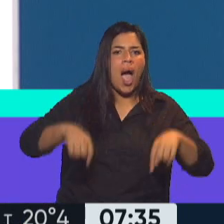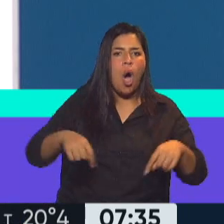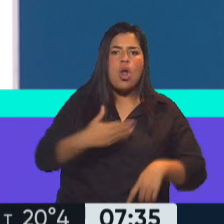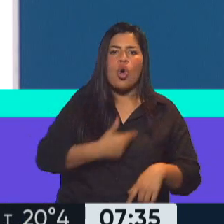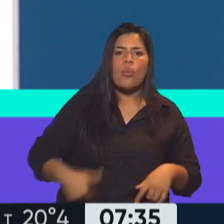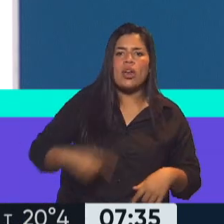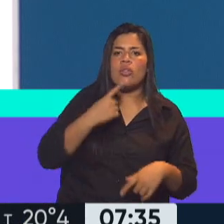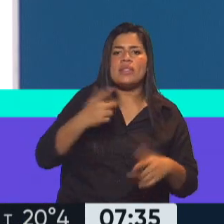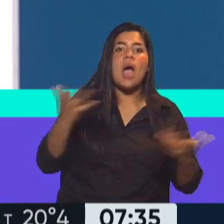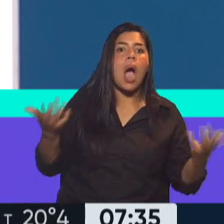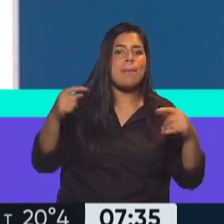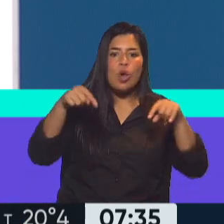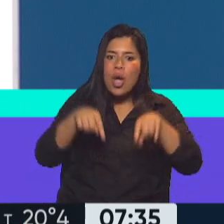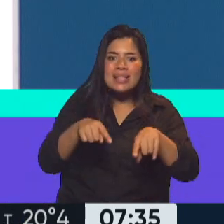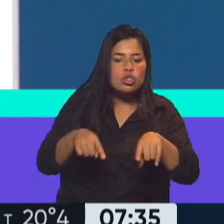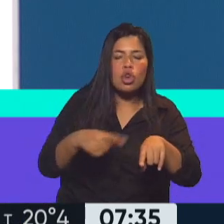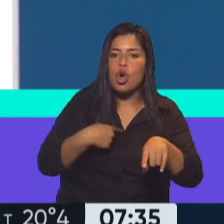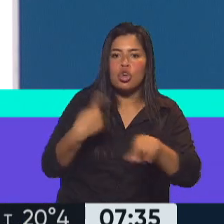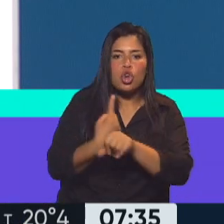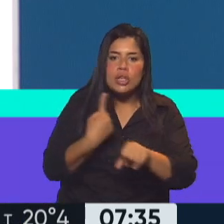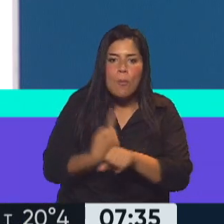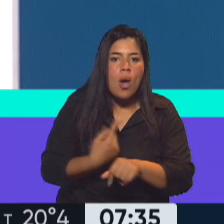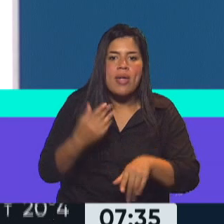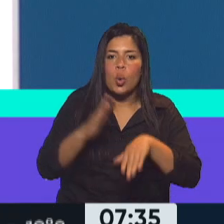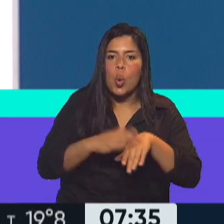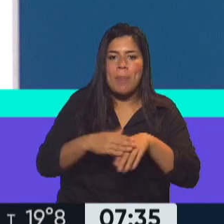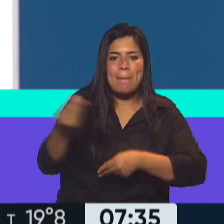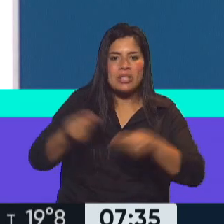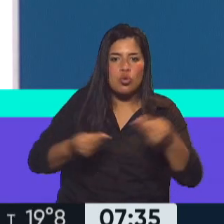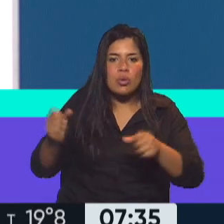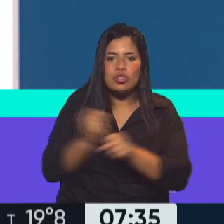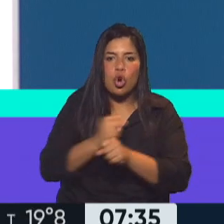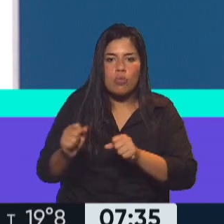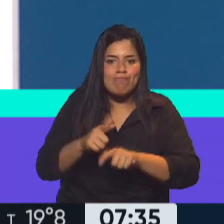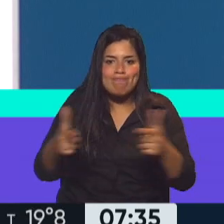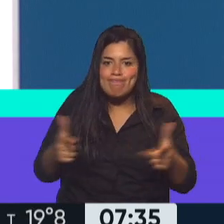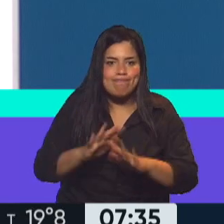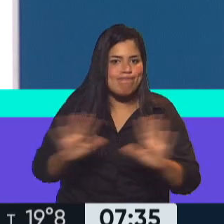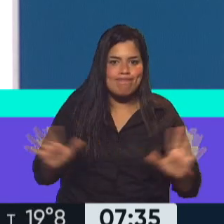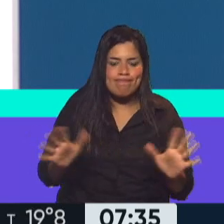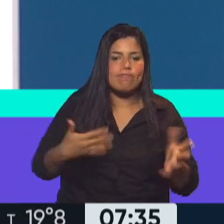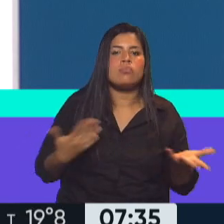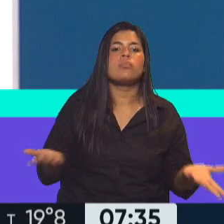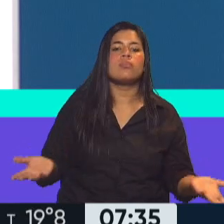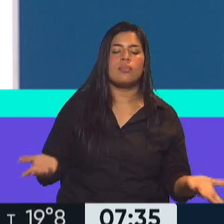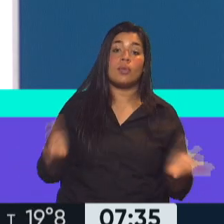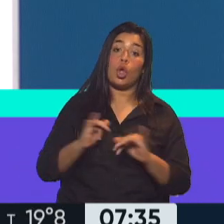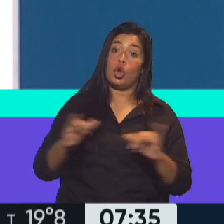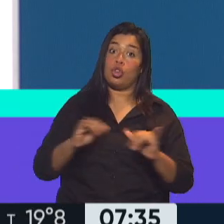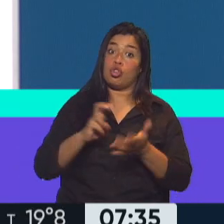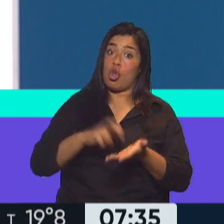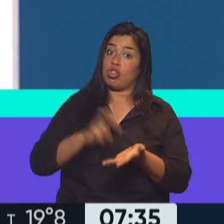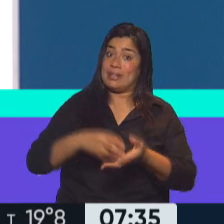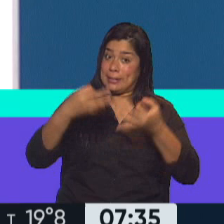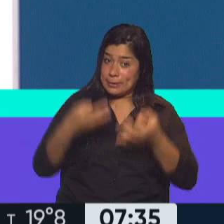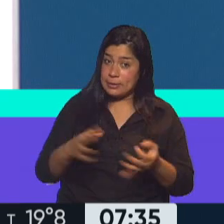día se desayunan con algo nuevo que no va a pasar por el hecho de no haber presupuesto. La noticia concreta tiene que ver con que